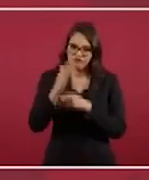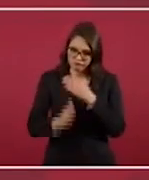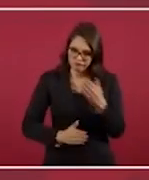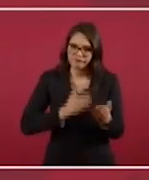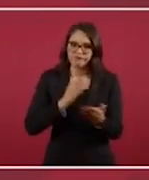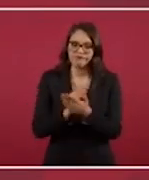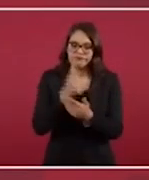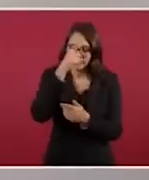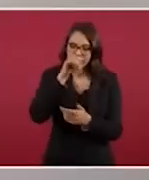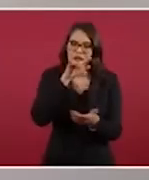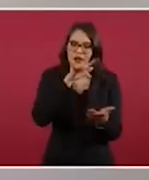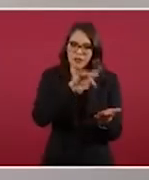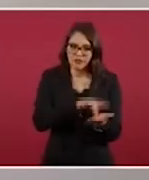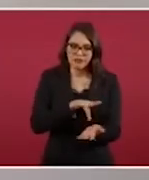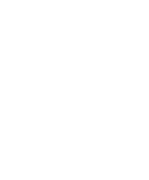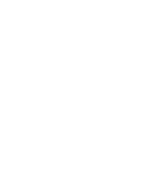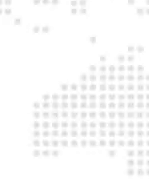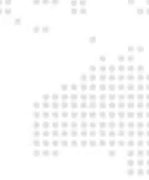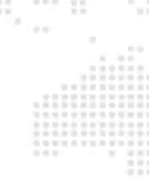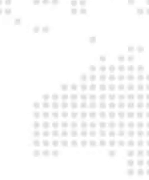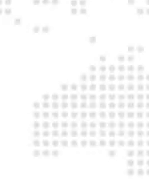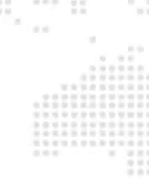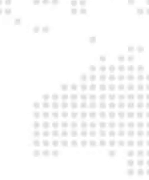y vamos a apoyar en todo